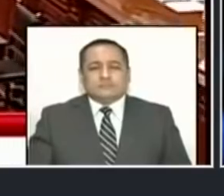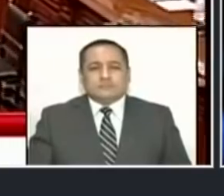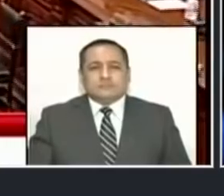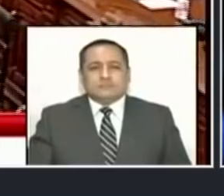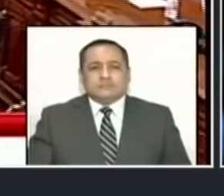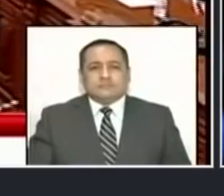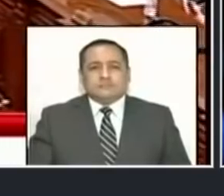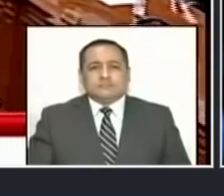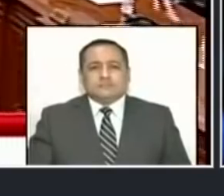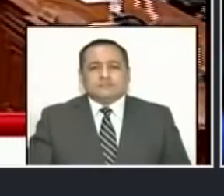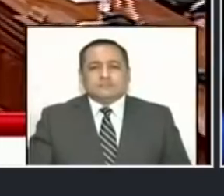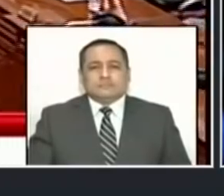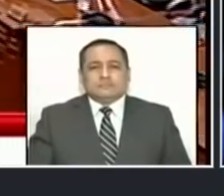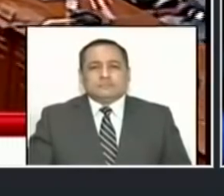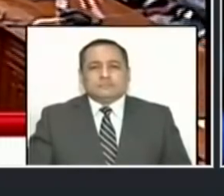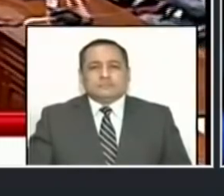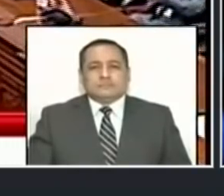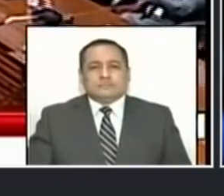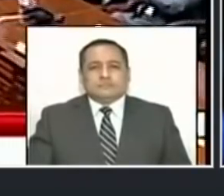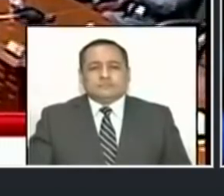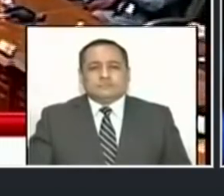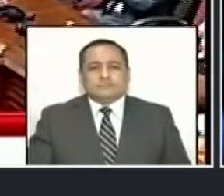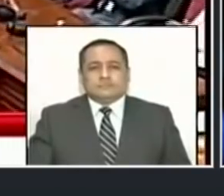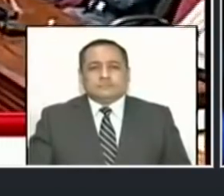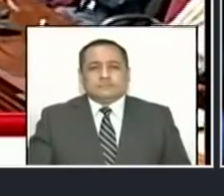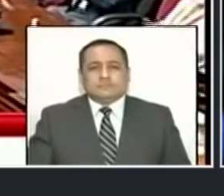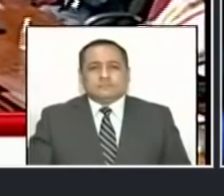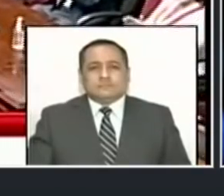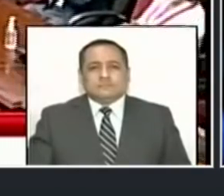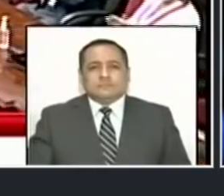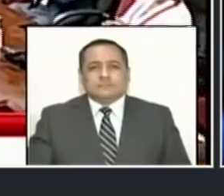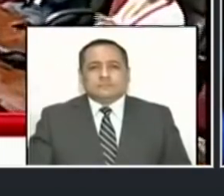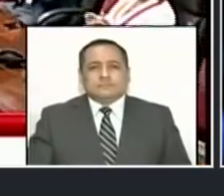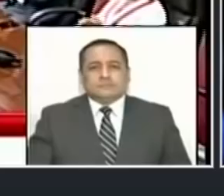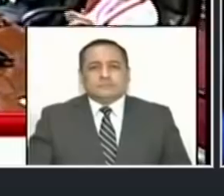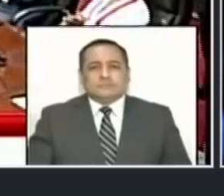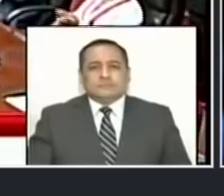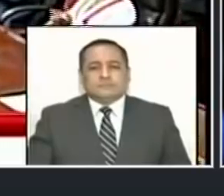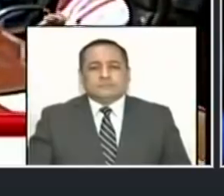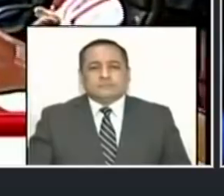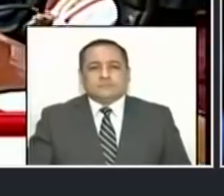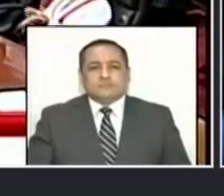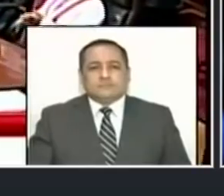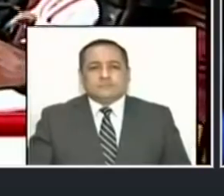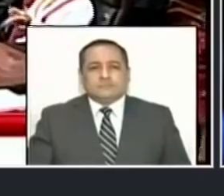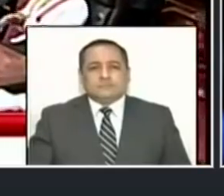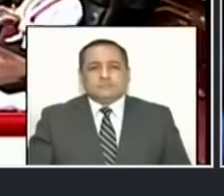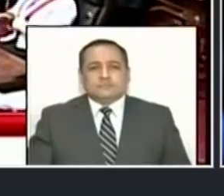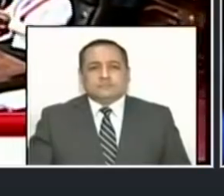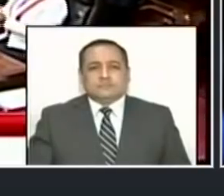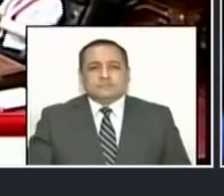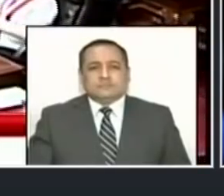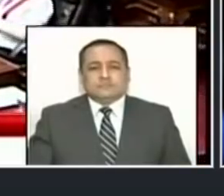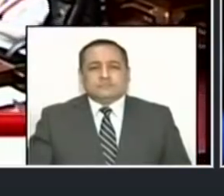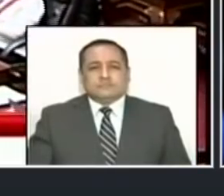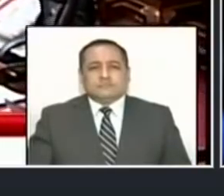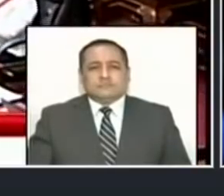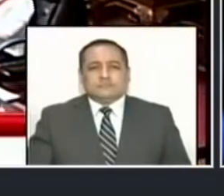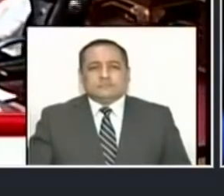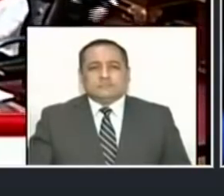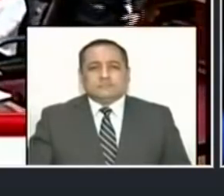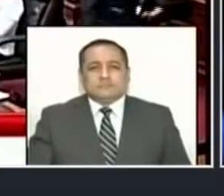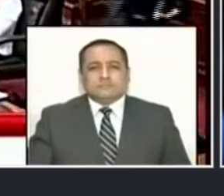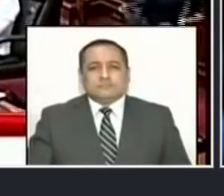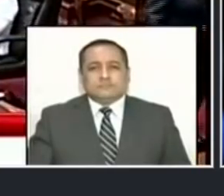los gobiernos tienden a mirarse el ombligo entre políticos. Esto creo que fue una de las características más serias de